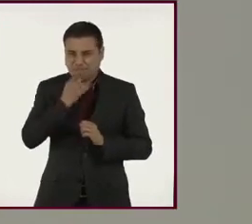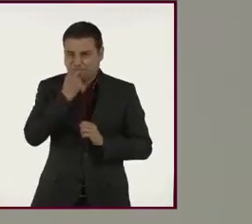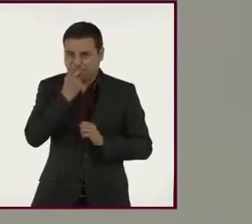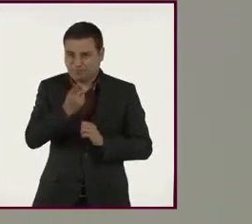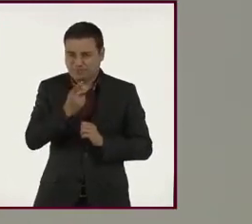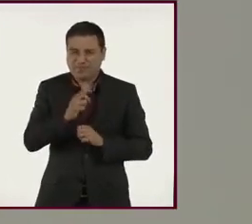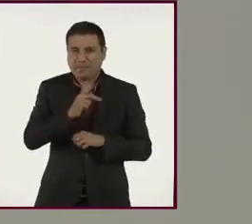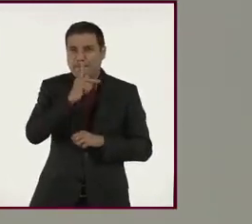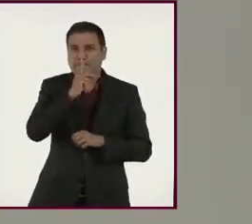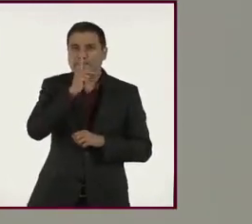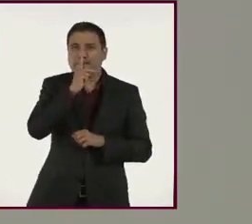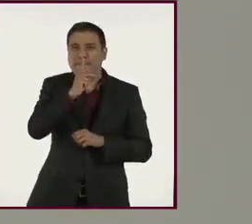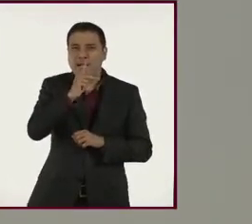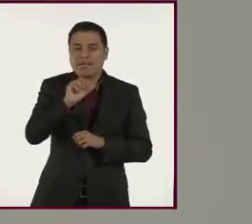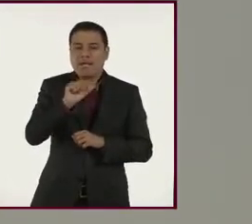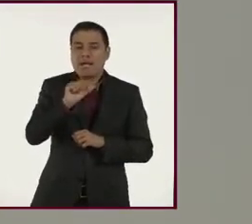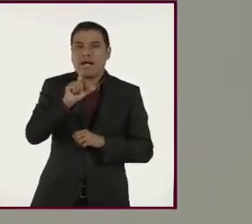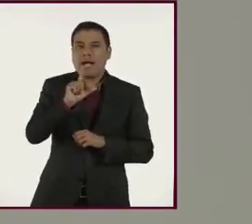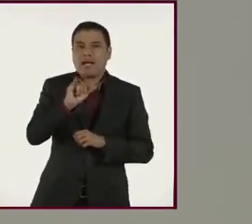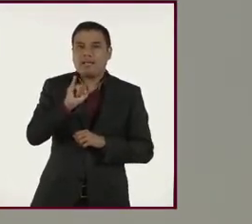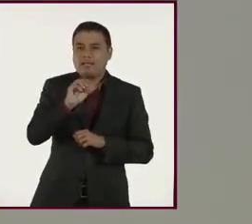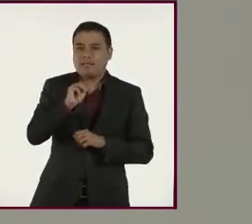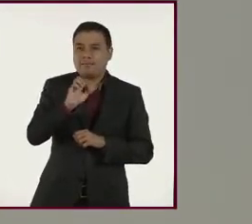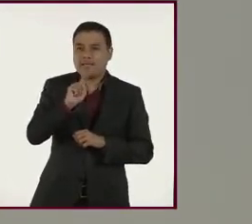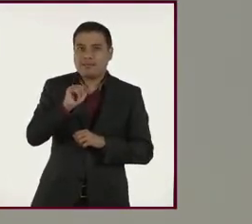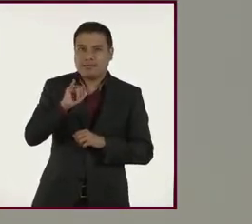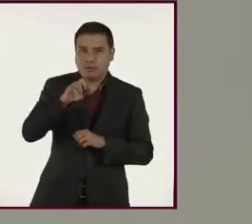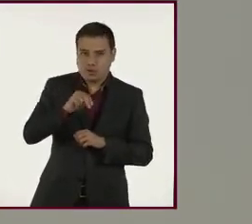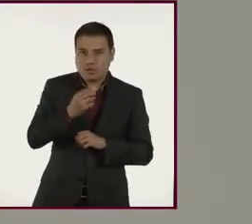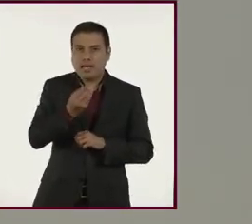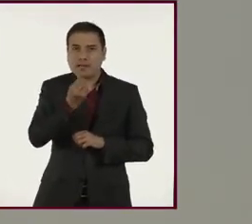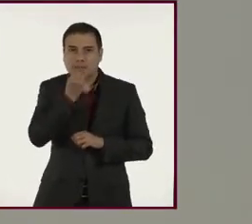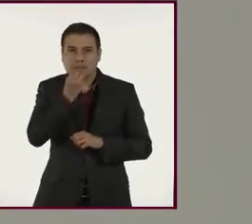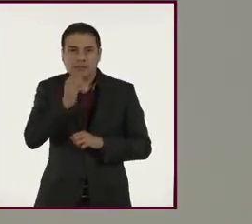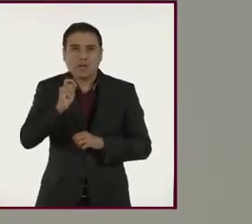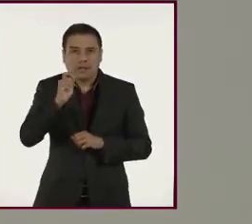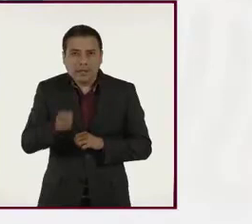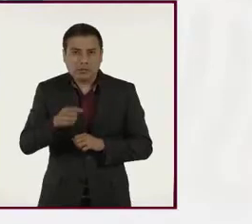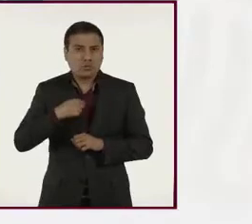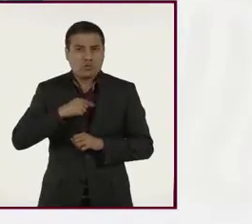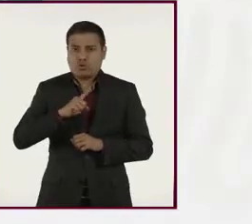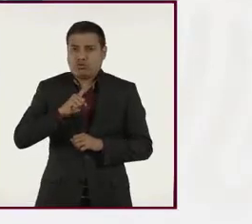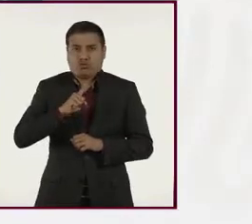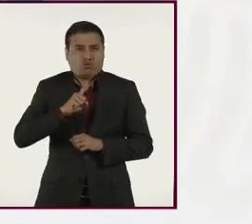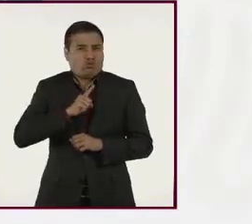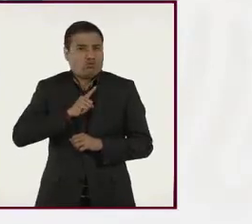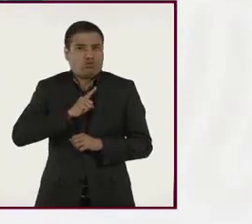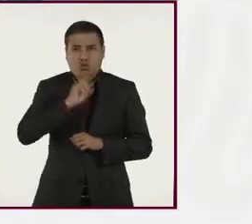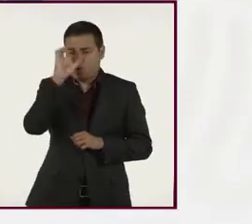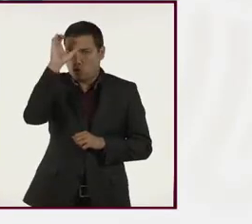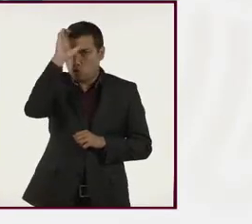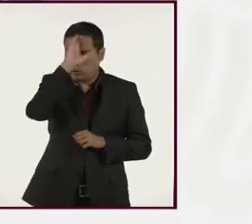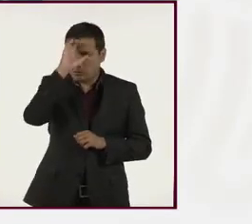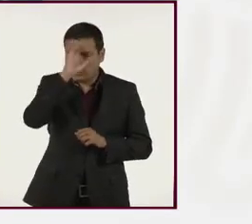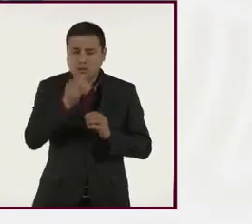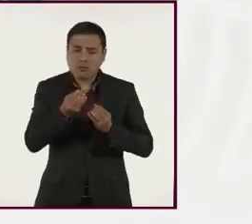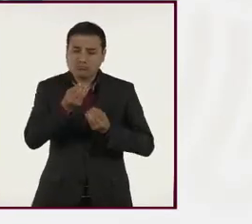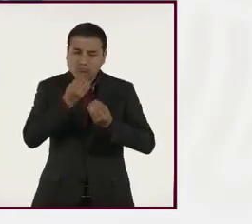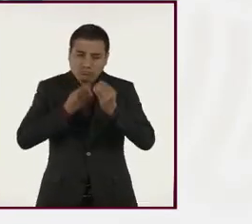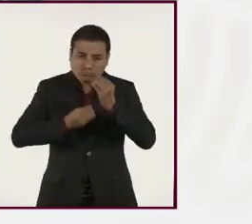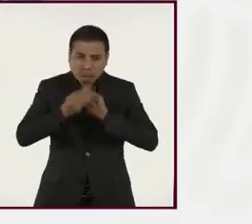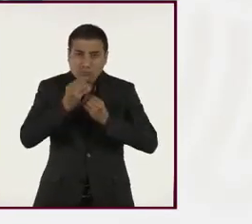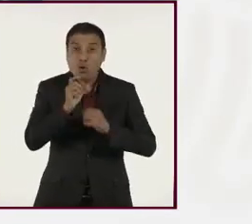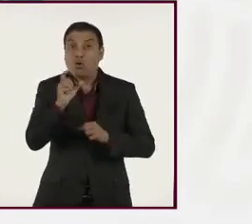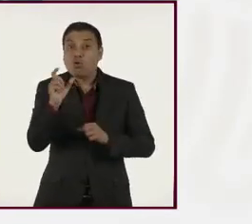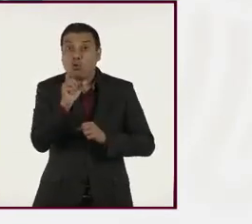a que es una conducta voluntaria y consciente. Entonces, cuando una persona presenta un trastorno de conducta